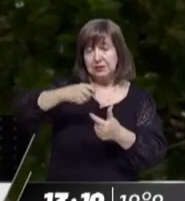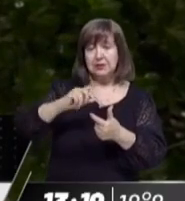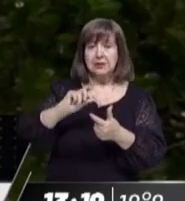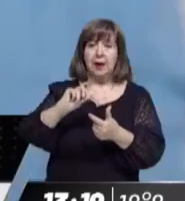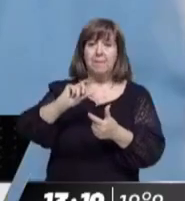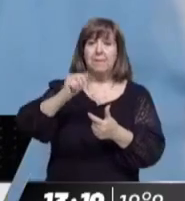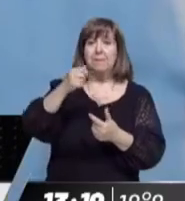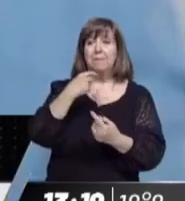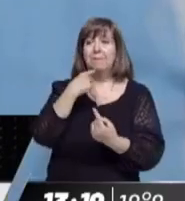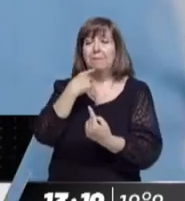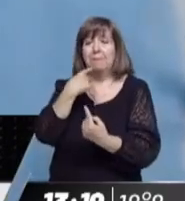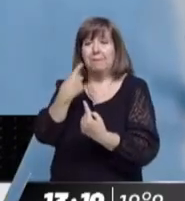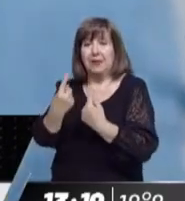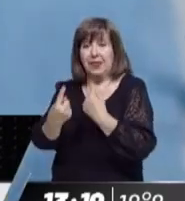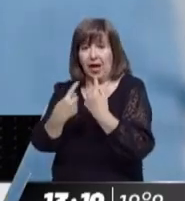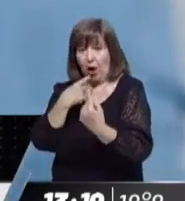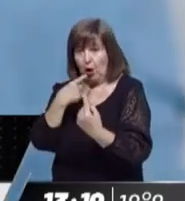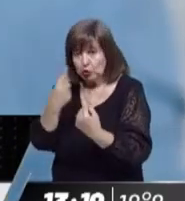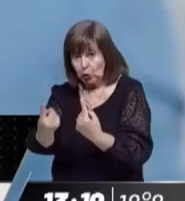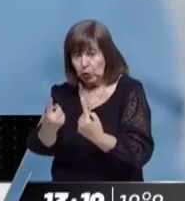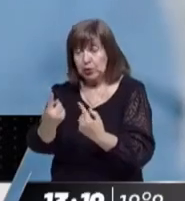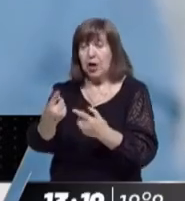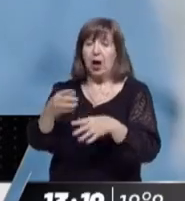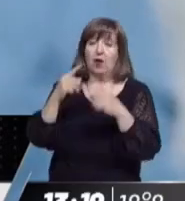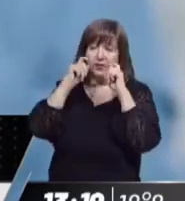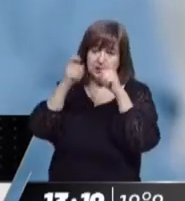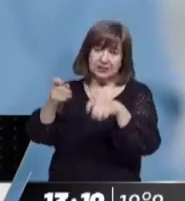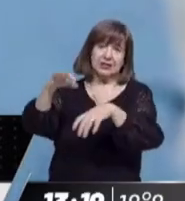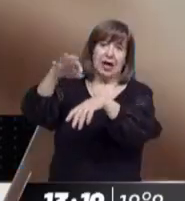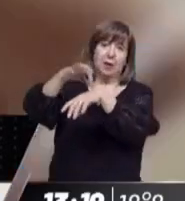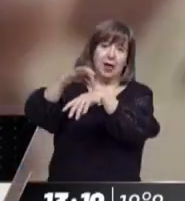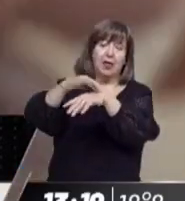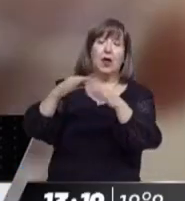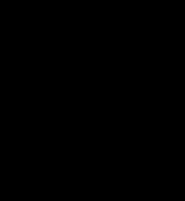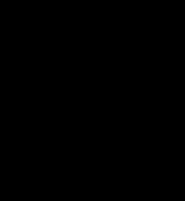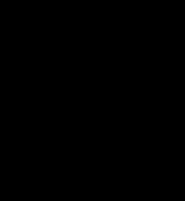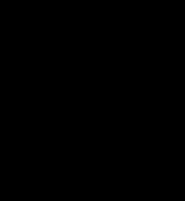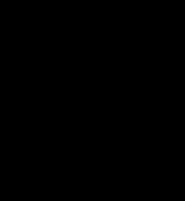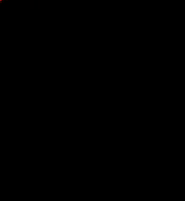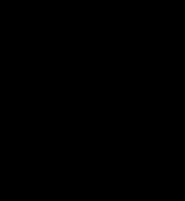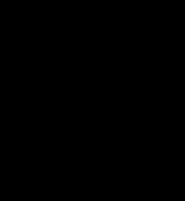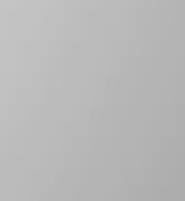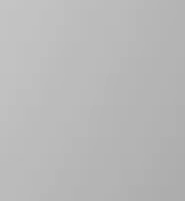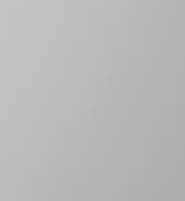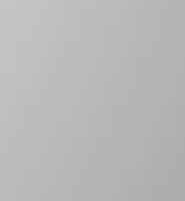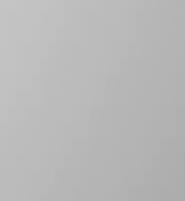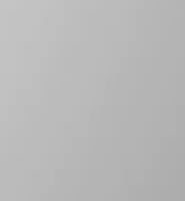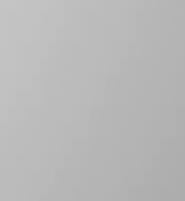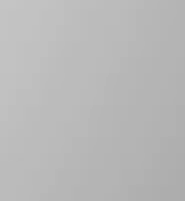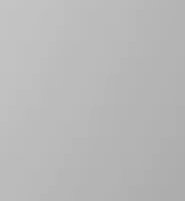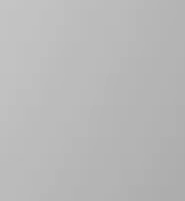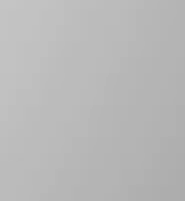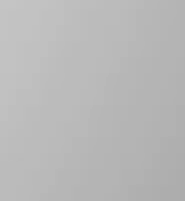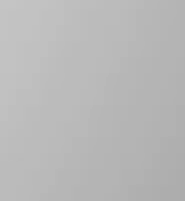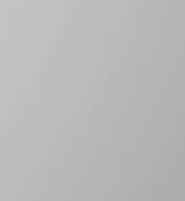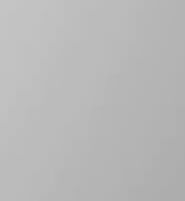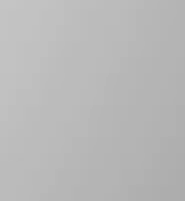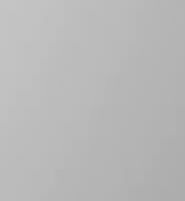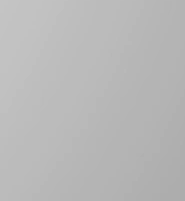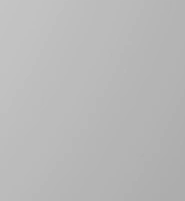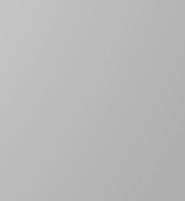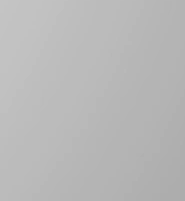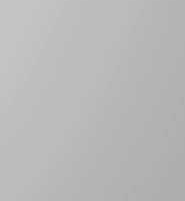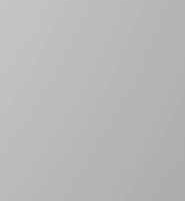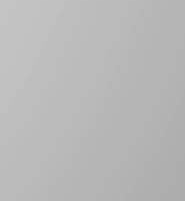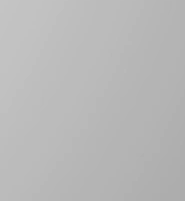la consulta de acuerdo a inflación. Estás en el 7.